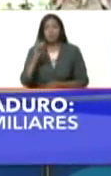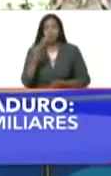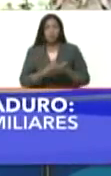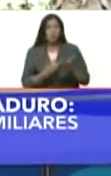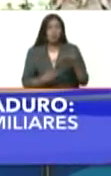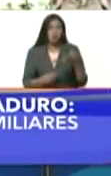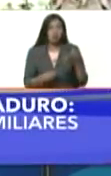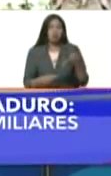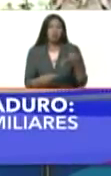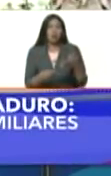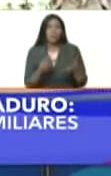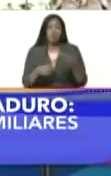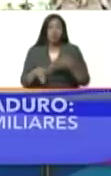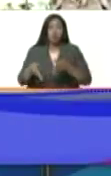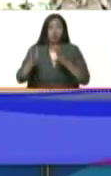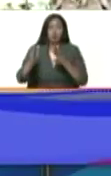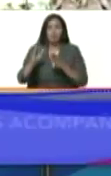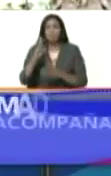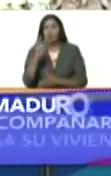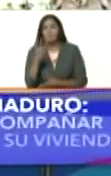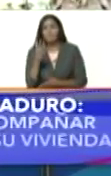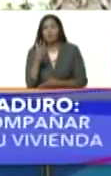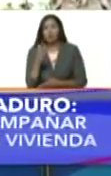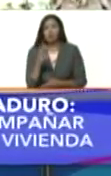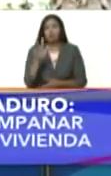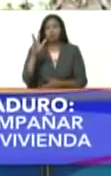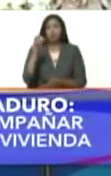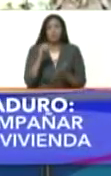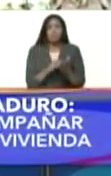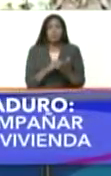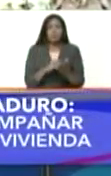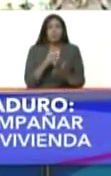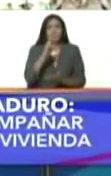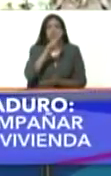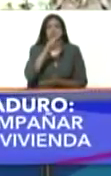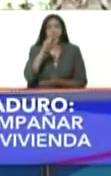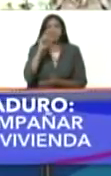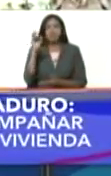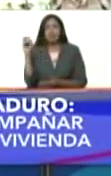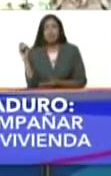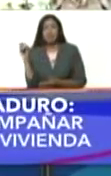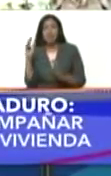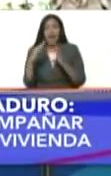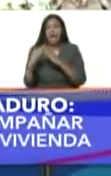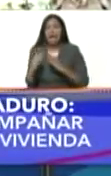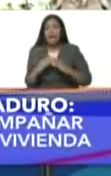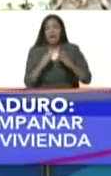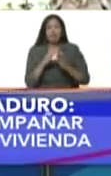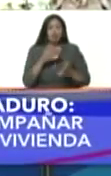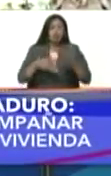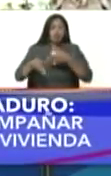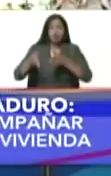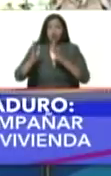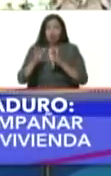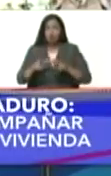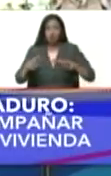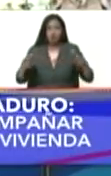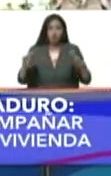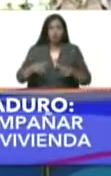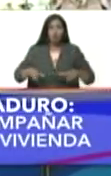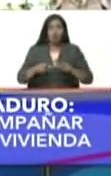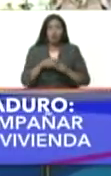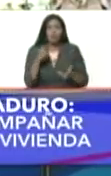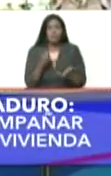bueno, esto es para construir una cifra modesta, 8.342 viviendas, pero tiene que ser en expansión esta